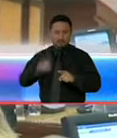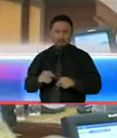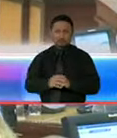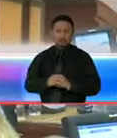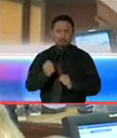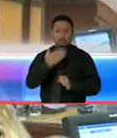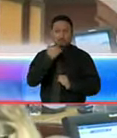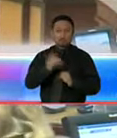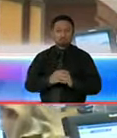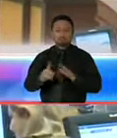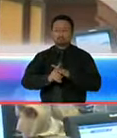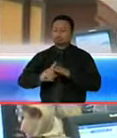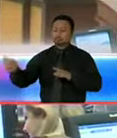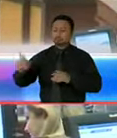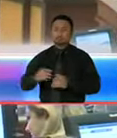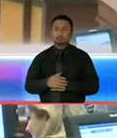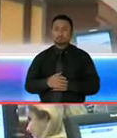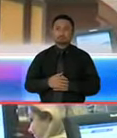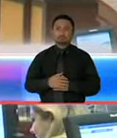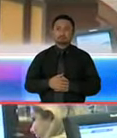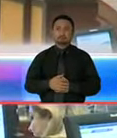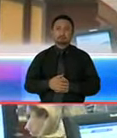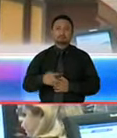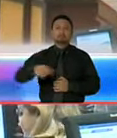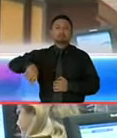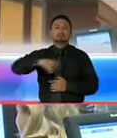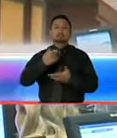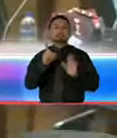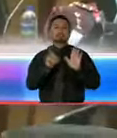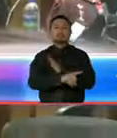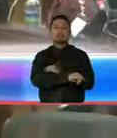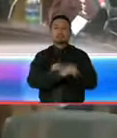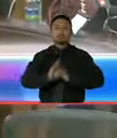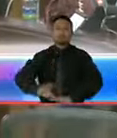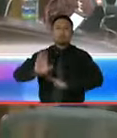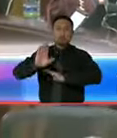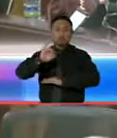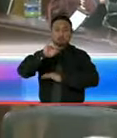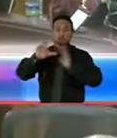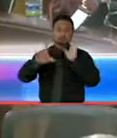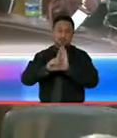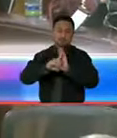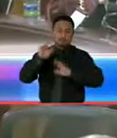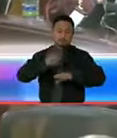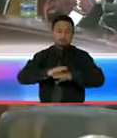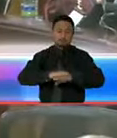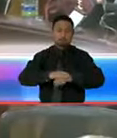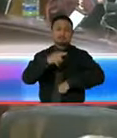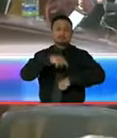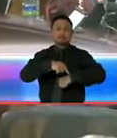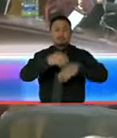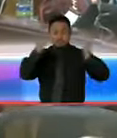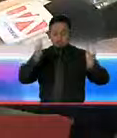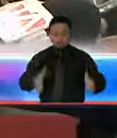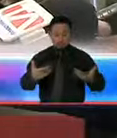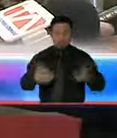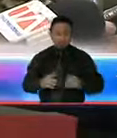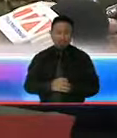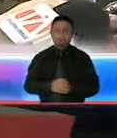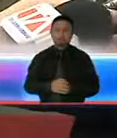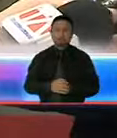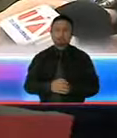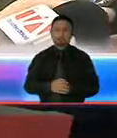la sala mientras el acto se efectuaba. Ellos denuncian que la posesión de Rivera es ilegal, pues se han violado los plazos legales de designación. Y